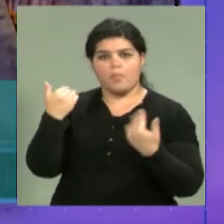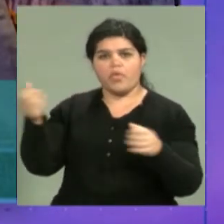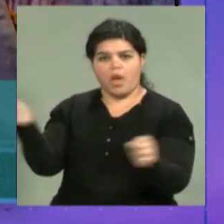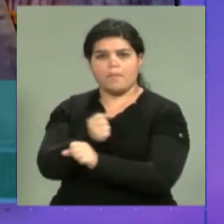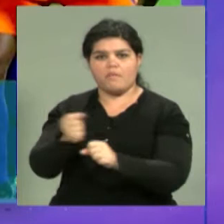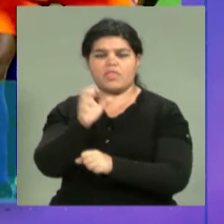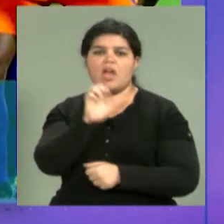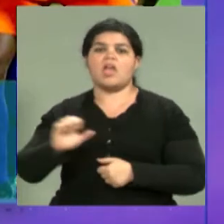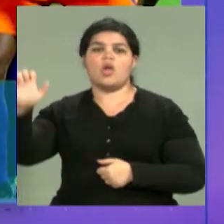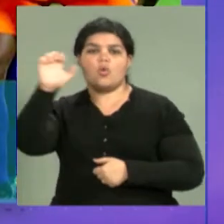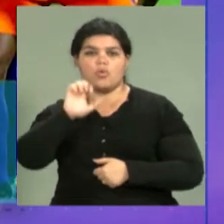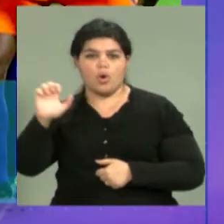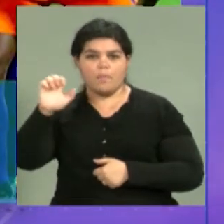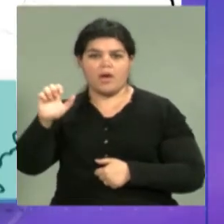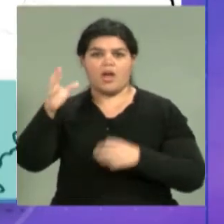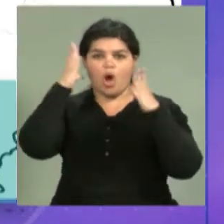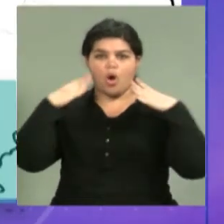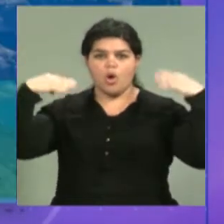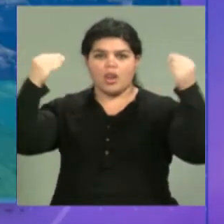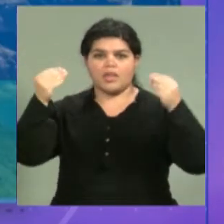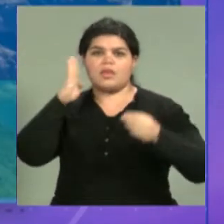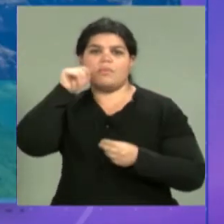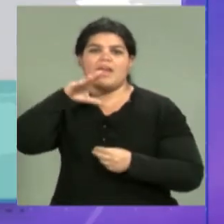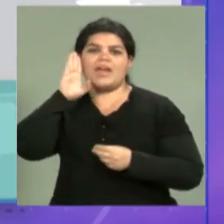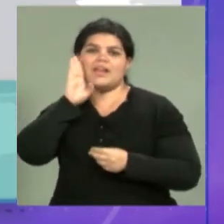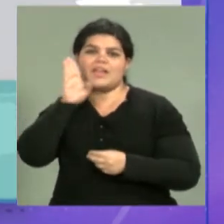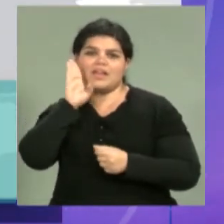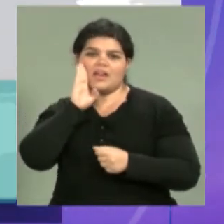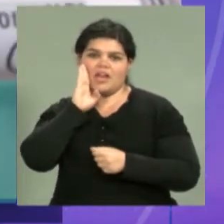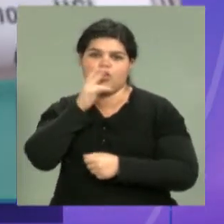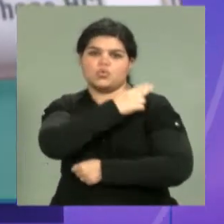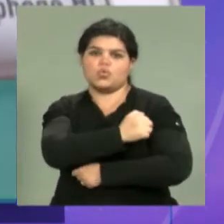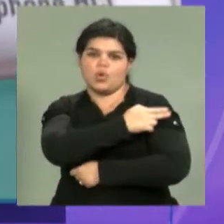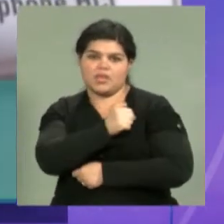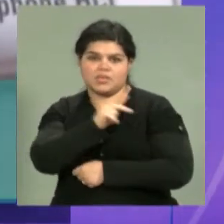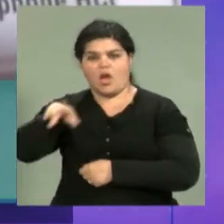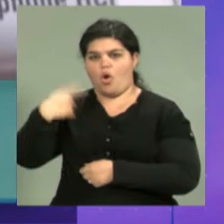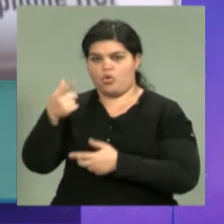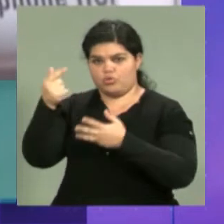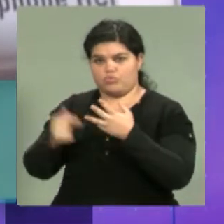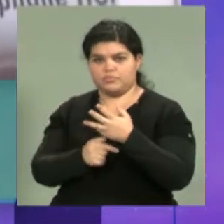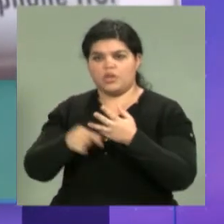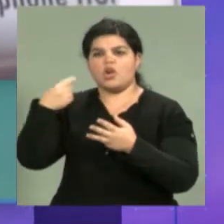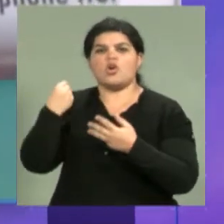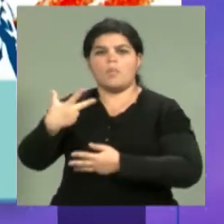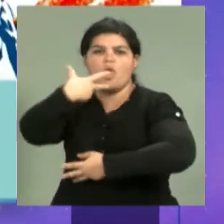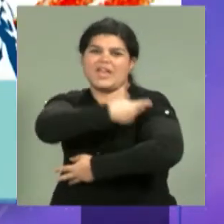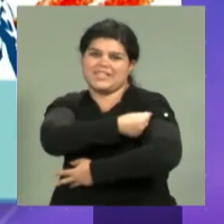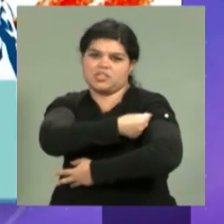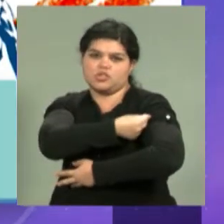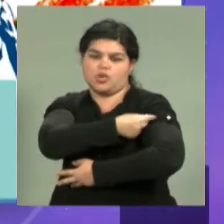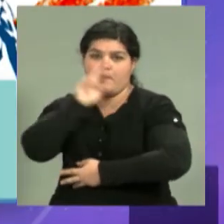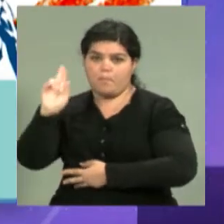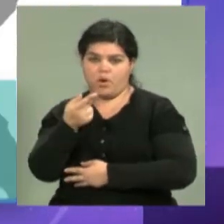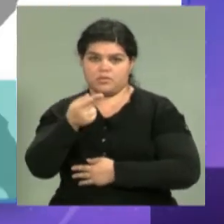En Europa se permite en Holanda, Bélgica, Suiza y Luxemburgo, y el método es la inyección letal. En